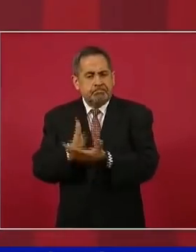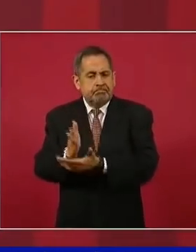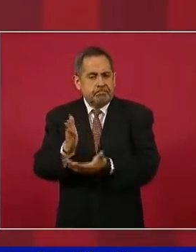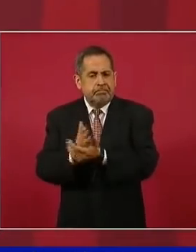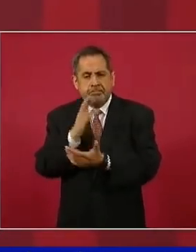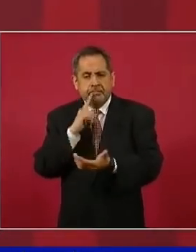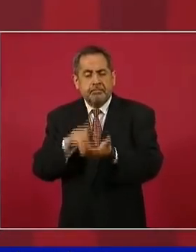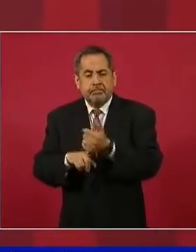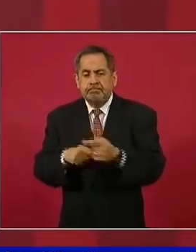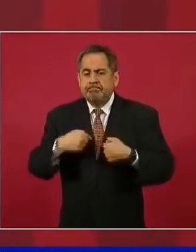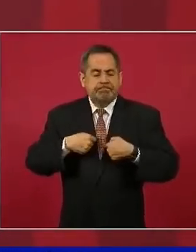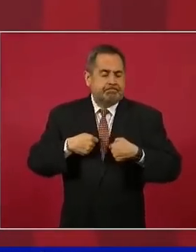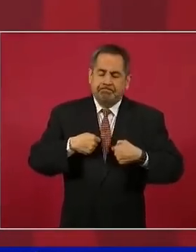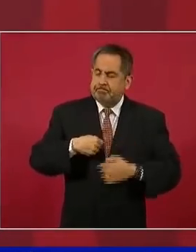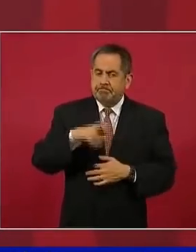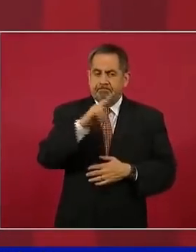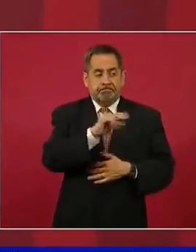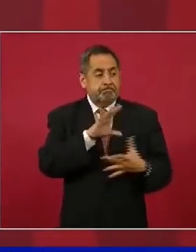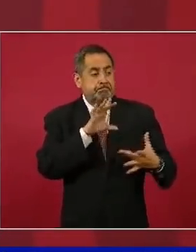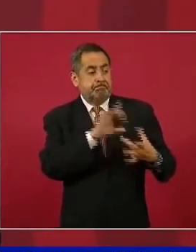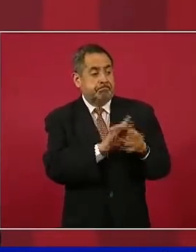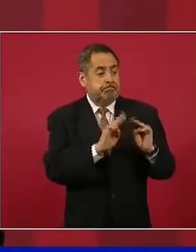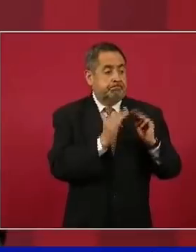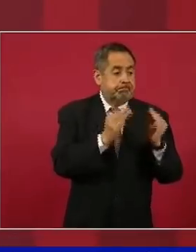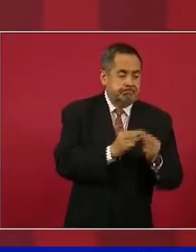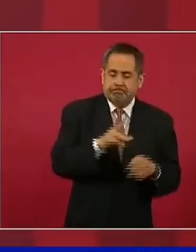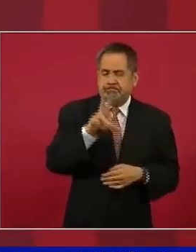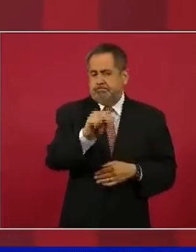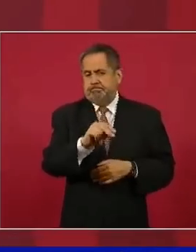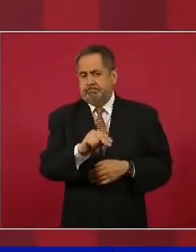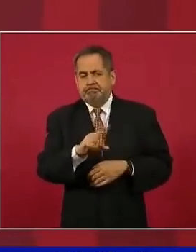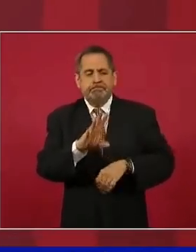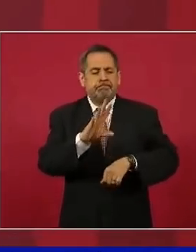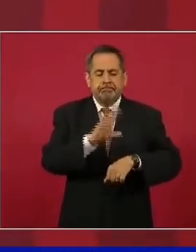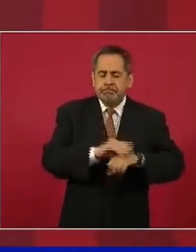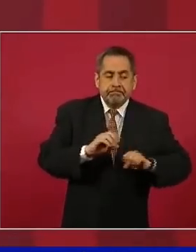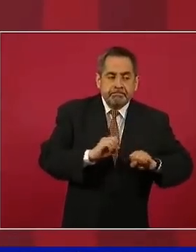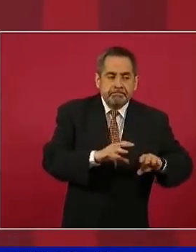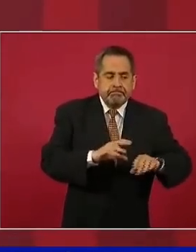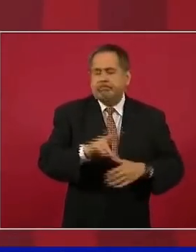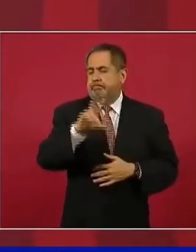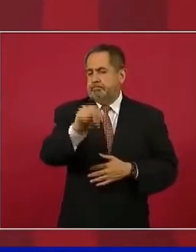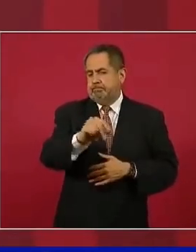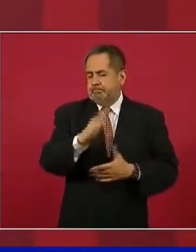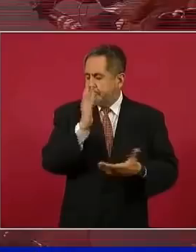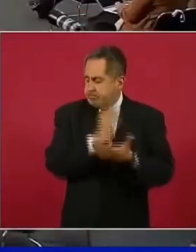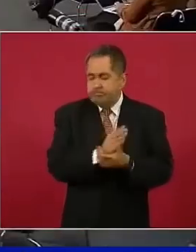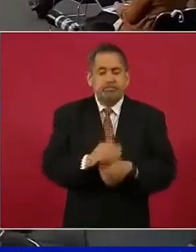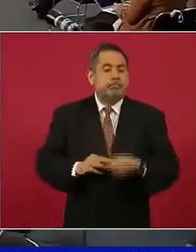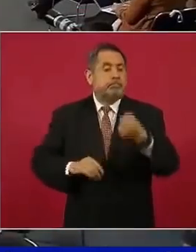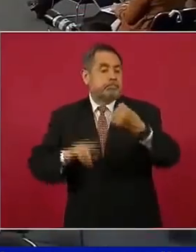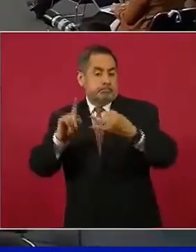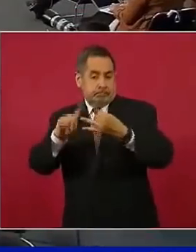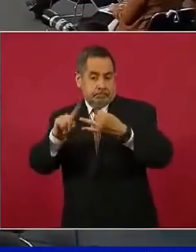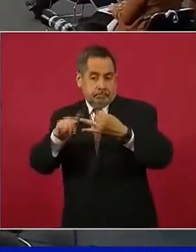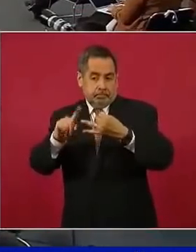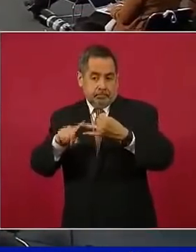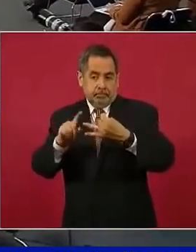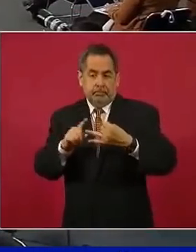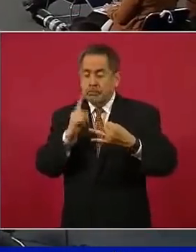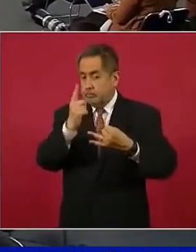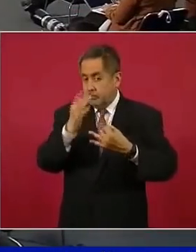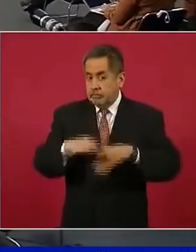por no permitir la impunidad. Y hemos podido también avanzar, y eso es lo segundo, y